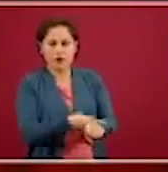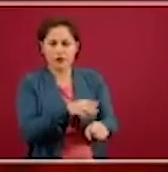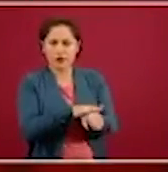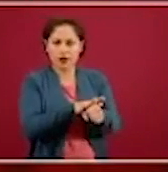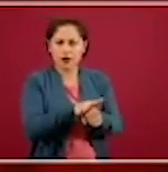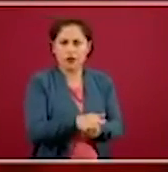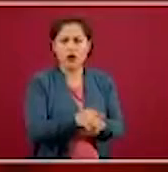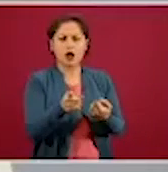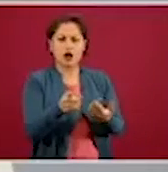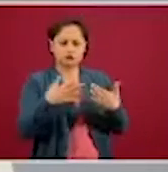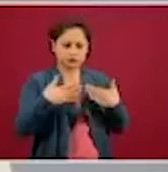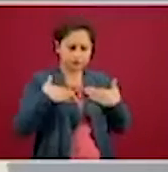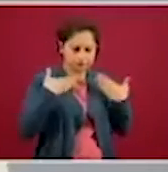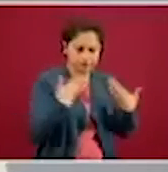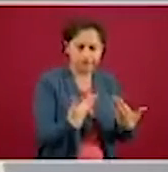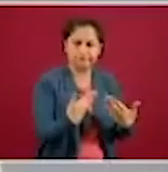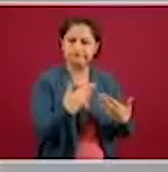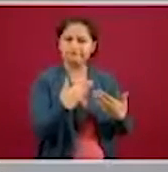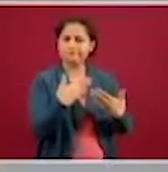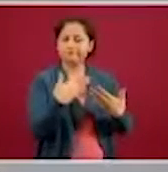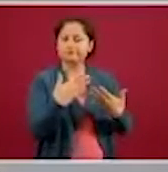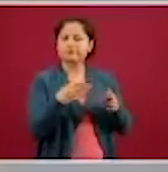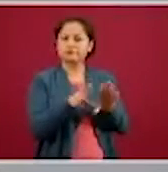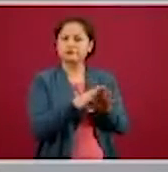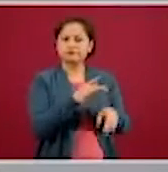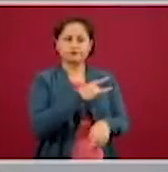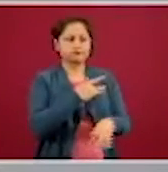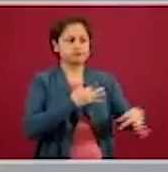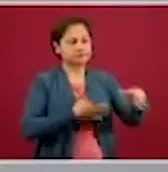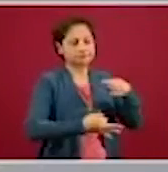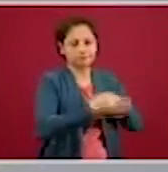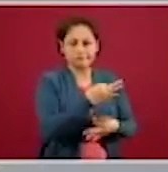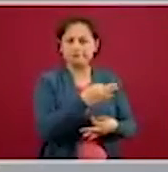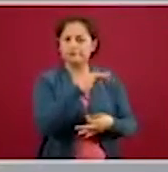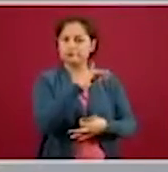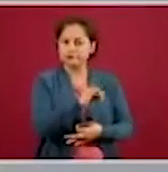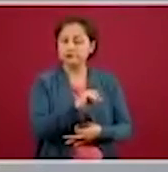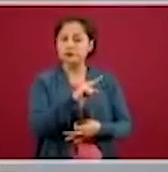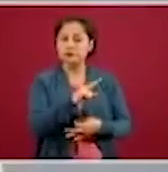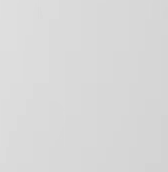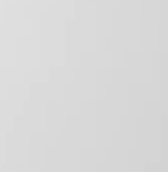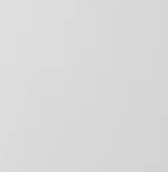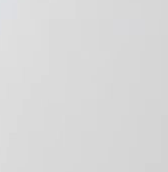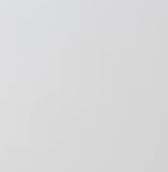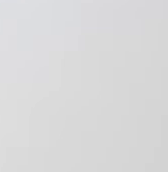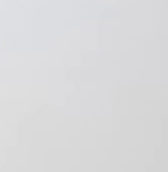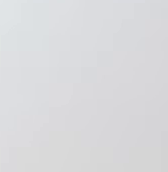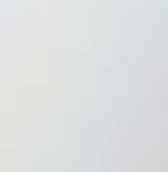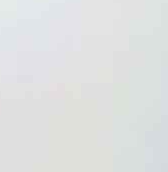distanciamiento social sin embargo destacó que hay estados en los que no se ve progreso